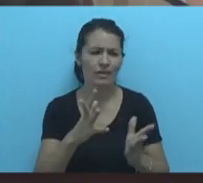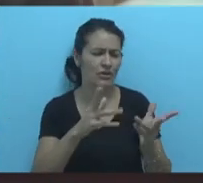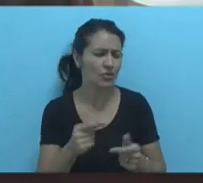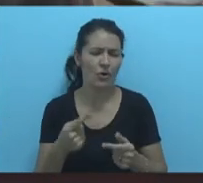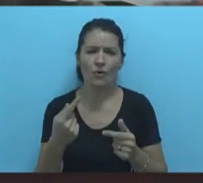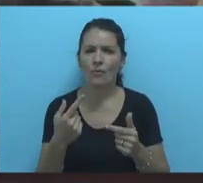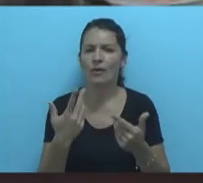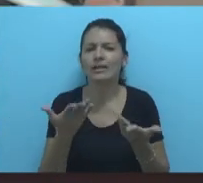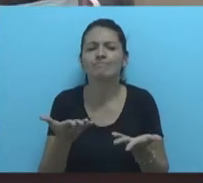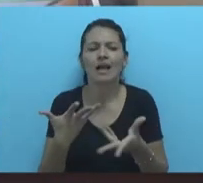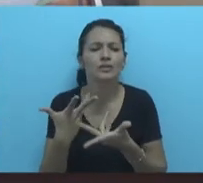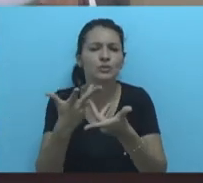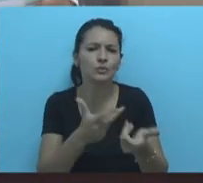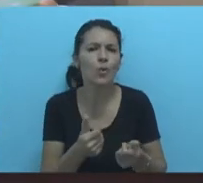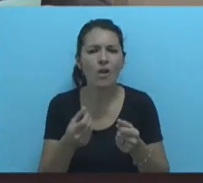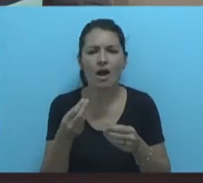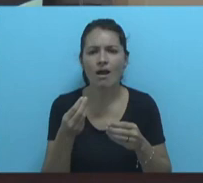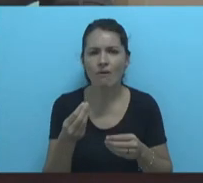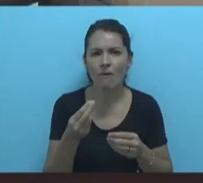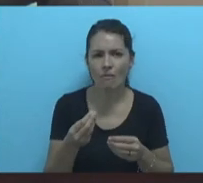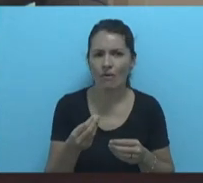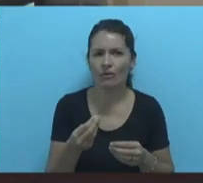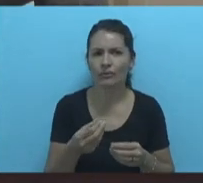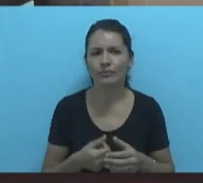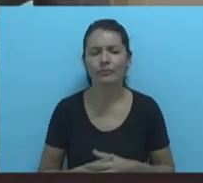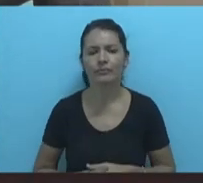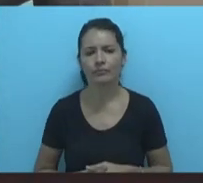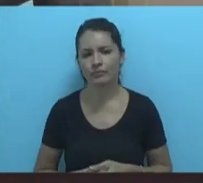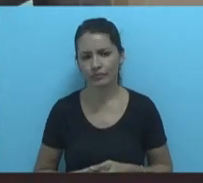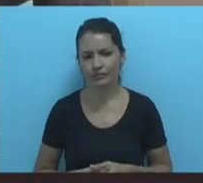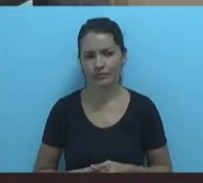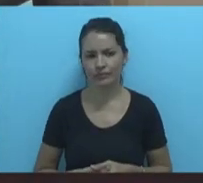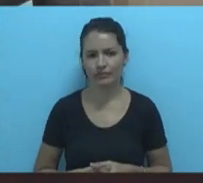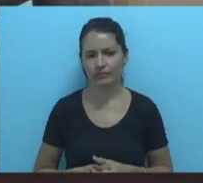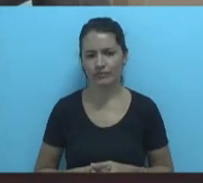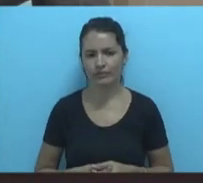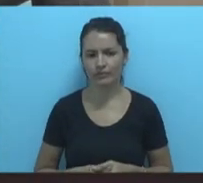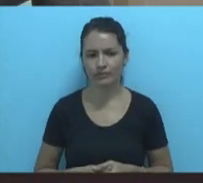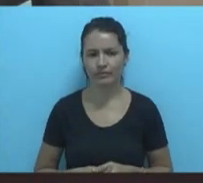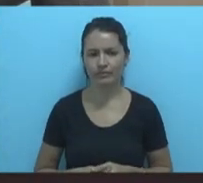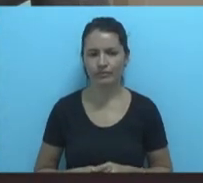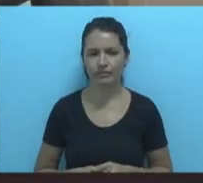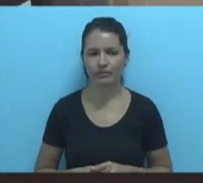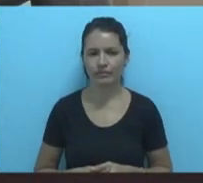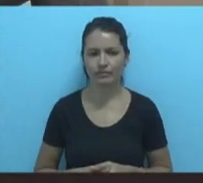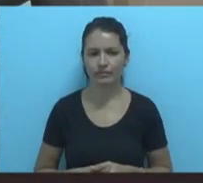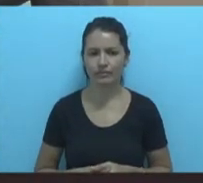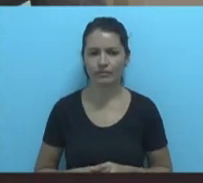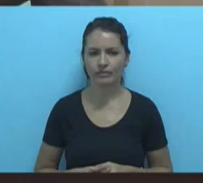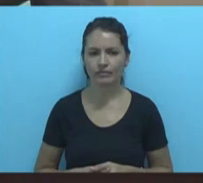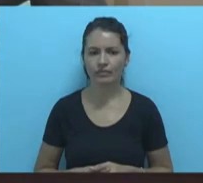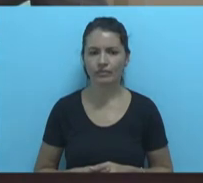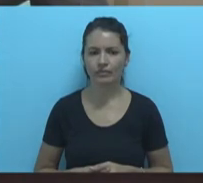A consideración el tratamiento sobre tablas del proyecto de comunicación. A votación, resulta